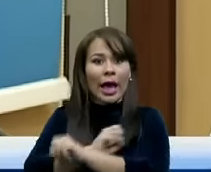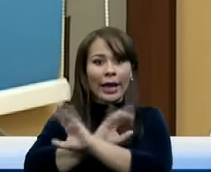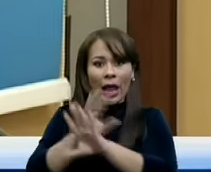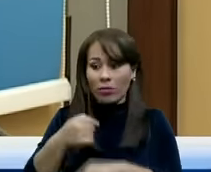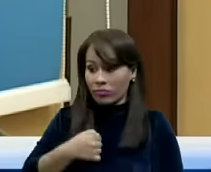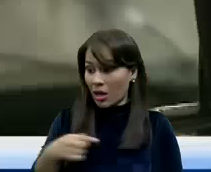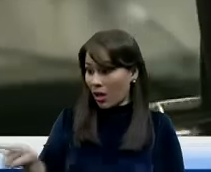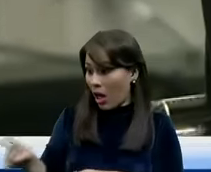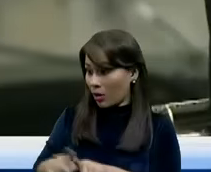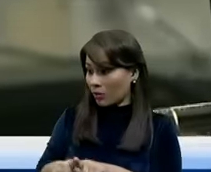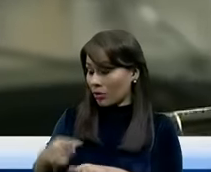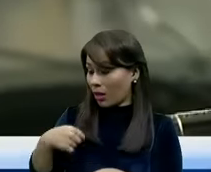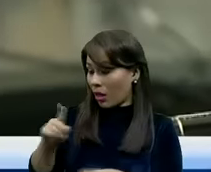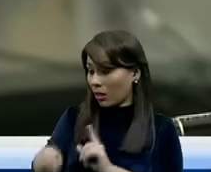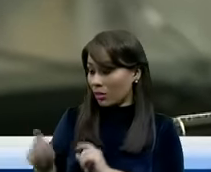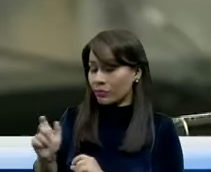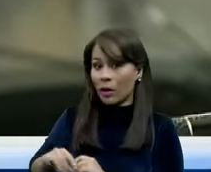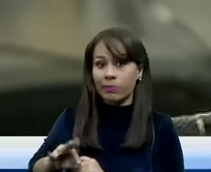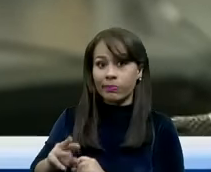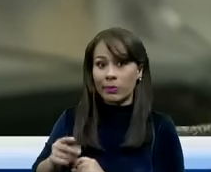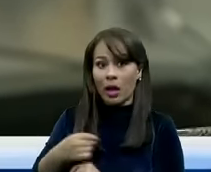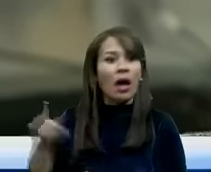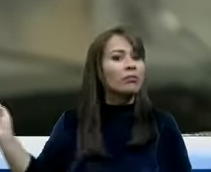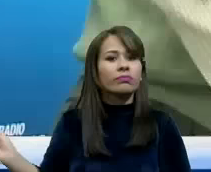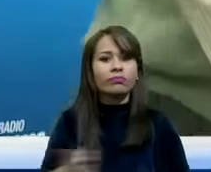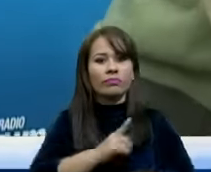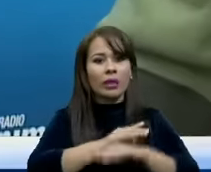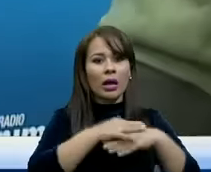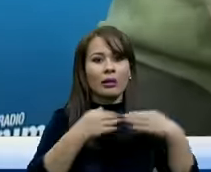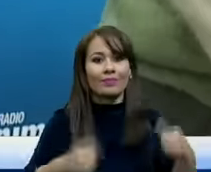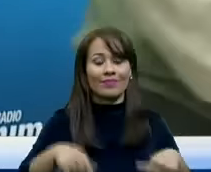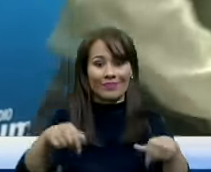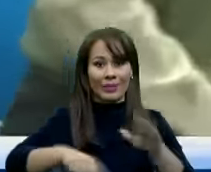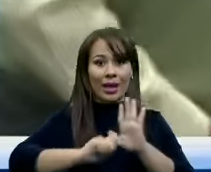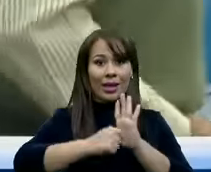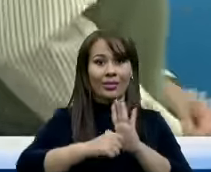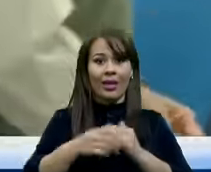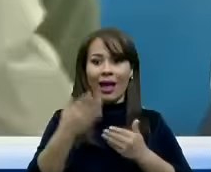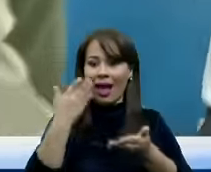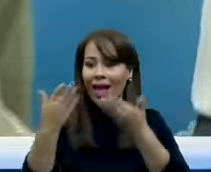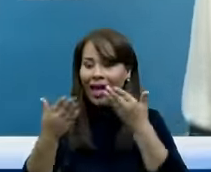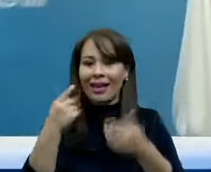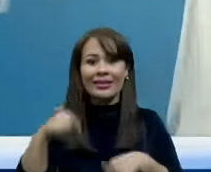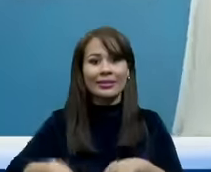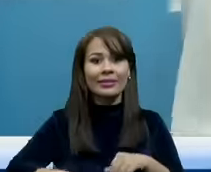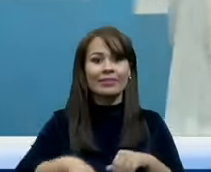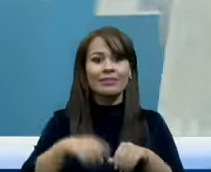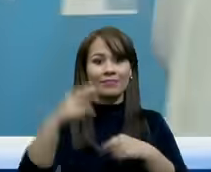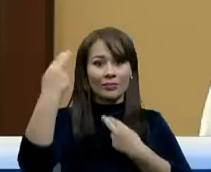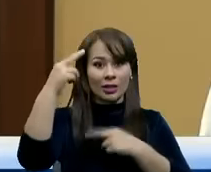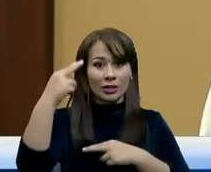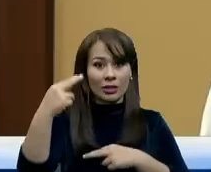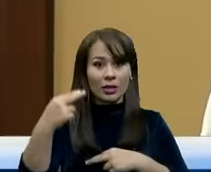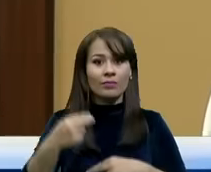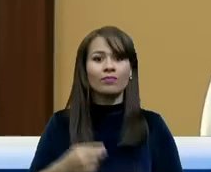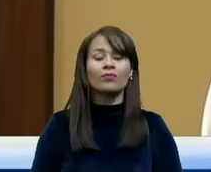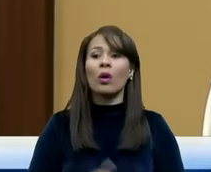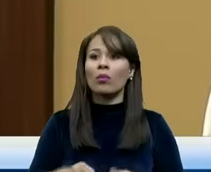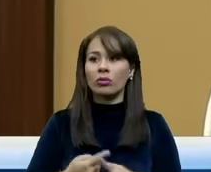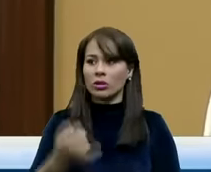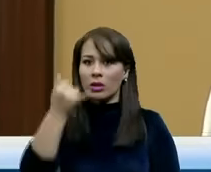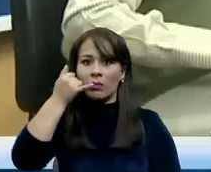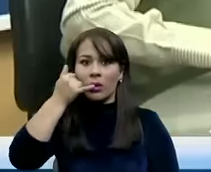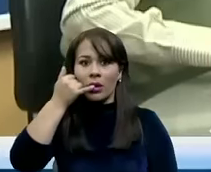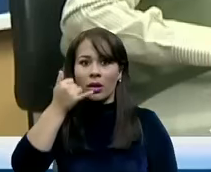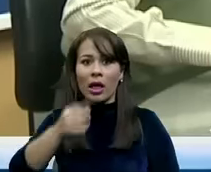asistencia al diálogo propuesto por Diario El Comercio y que será transmitido por TVC, RTS, Radio Quito y Radio Platinum. Apenas me llamaron, dije